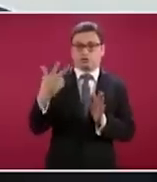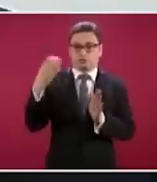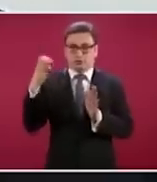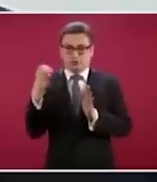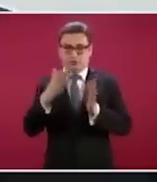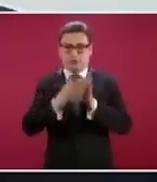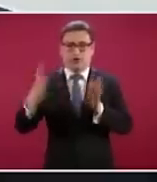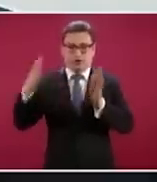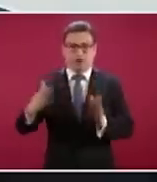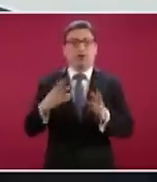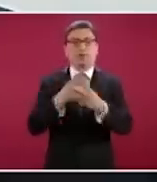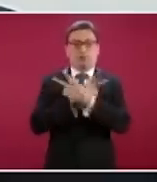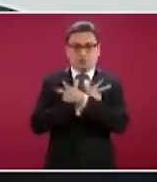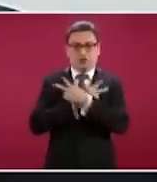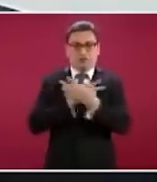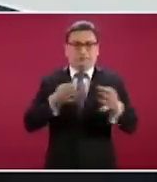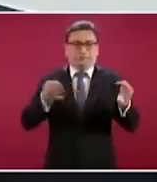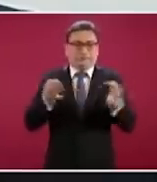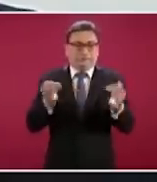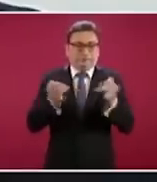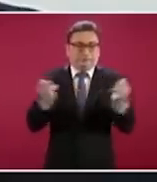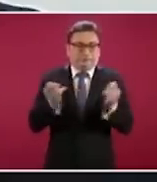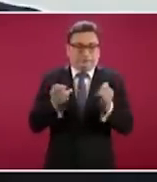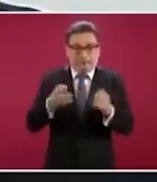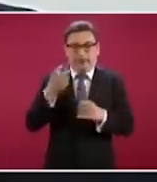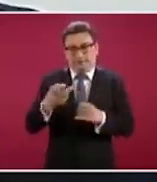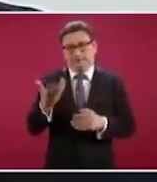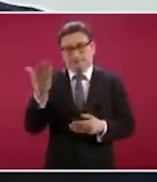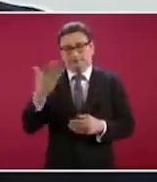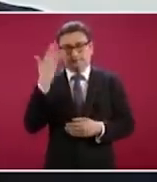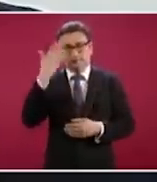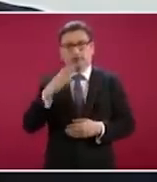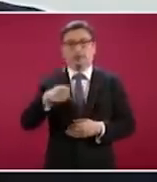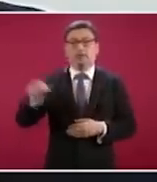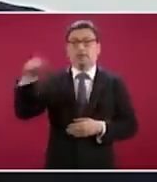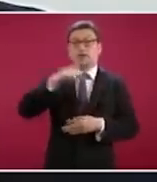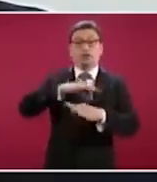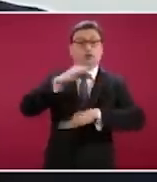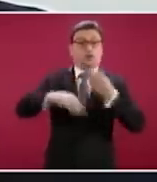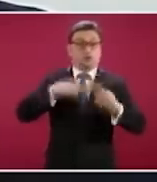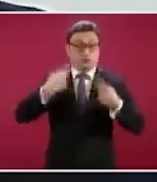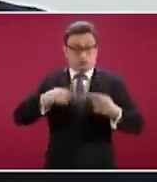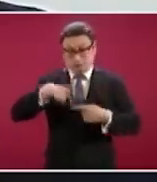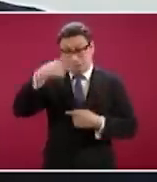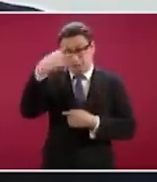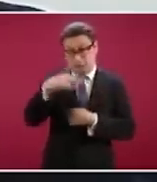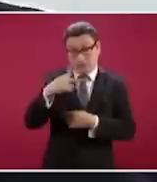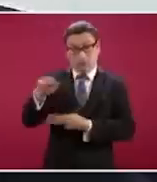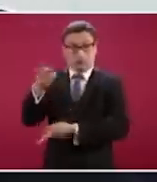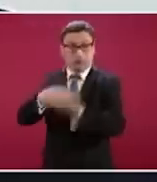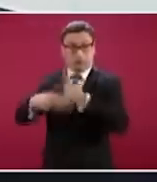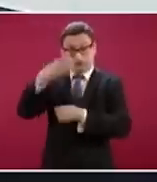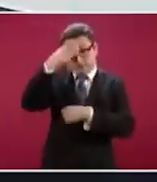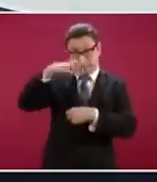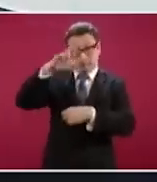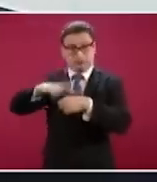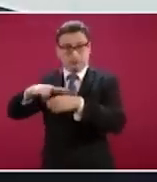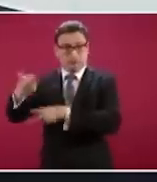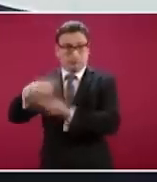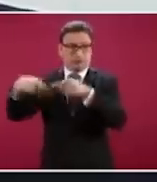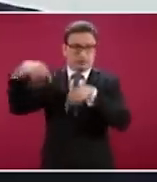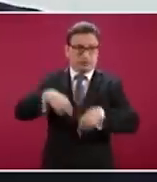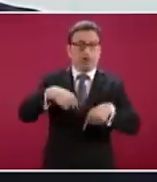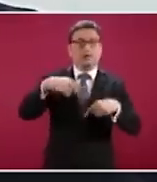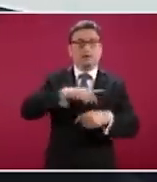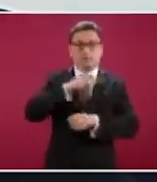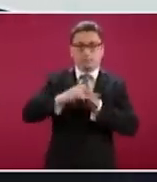de enero del 2020. Los connacionales y los pasajeros de nacional mexicana provenientes del extranjero que ingresen al